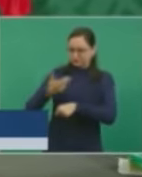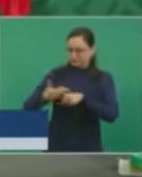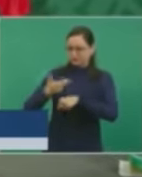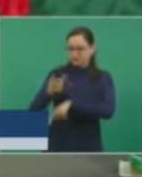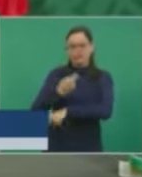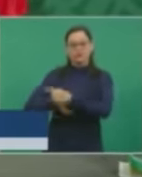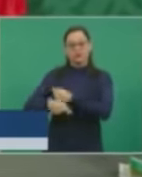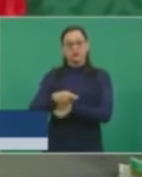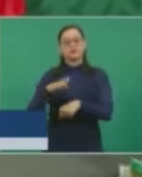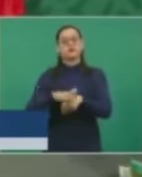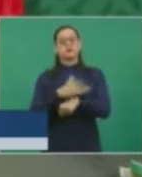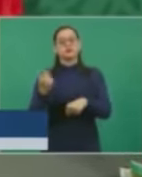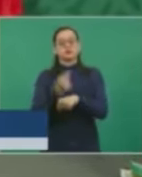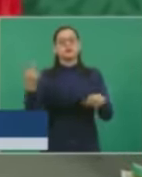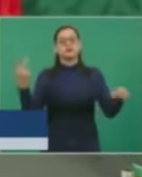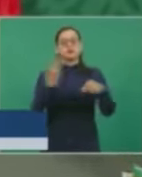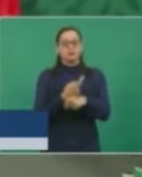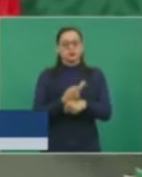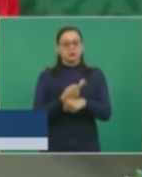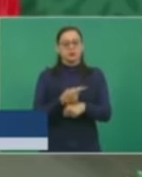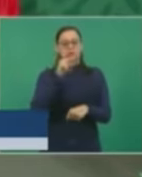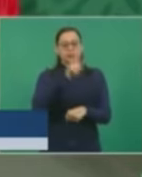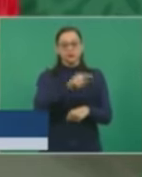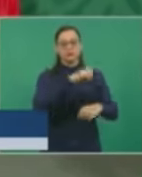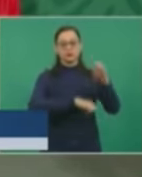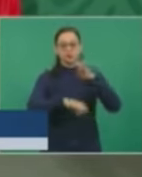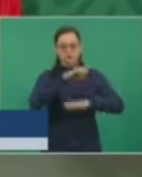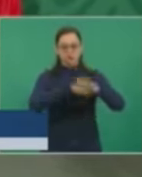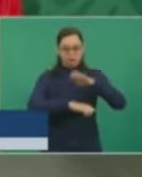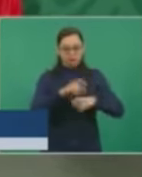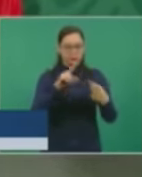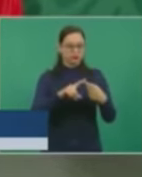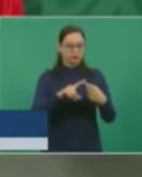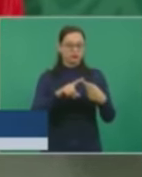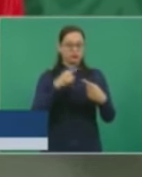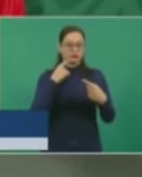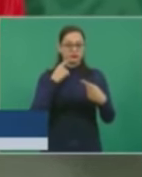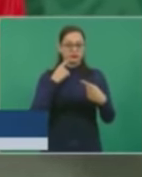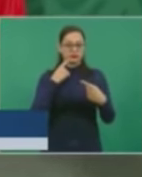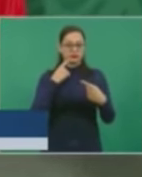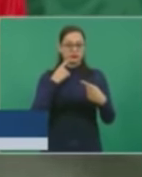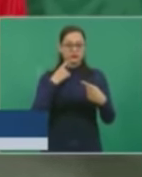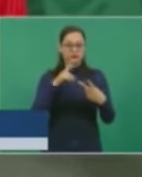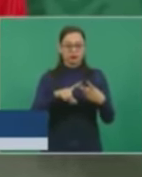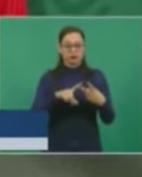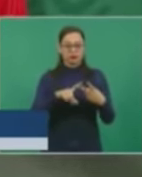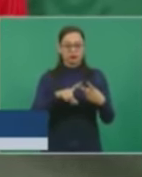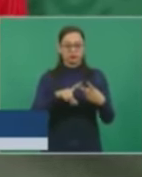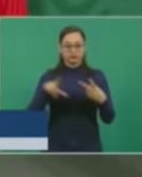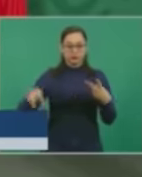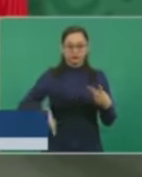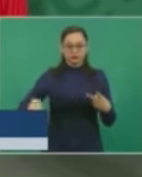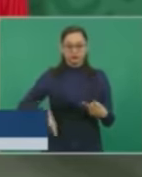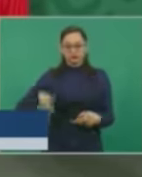lo que va a suceder? Va a llegar una persona, va a decir, yo vengo a hacer mi solicitud, si le contestan en un plazo de 5 días queda aceptada, si no